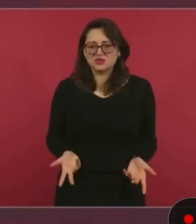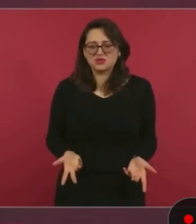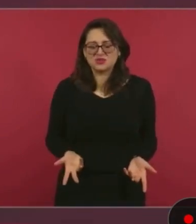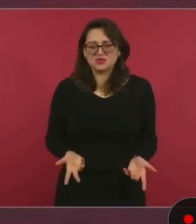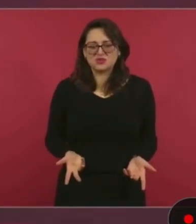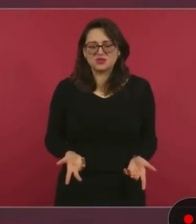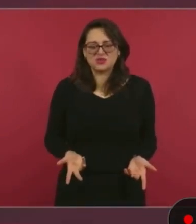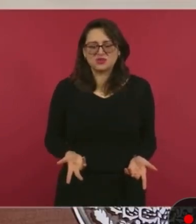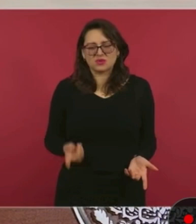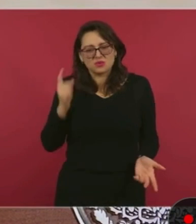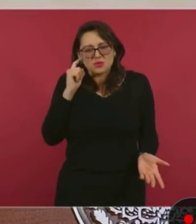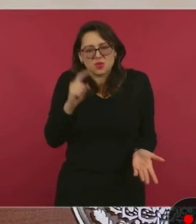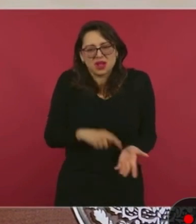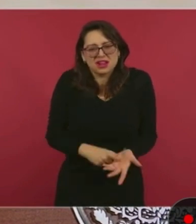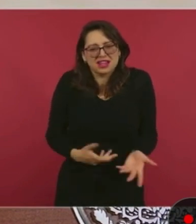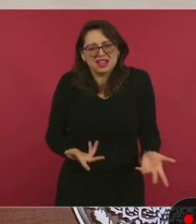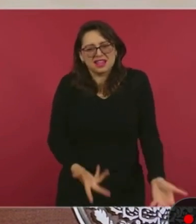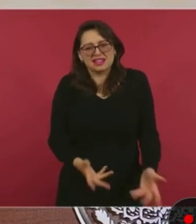contado,